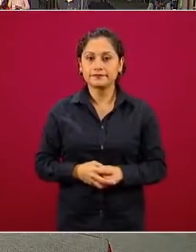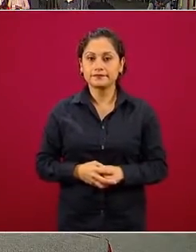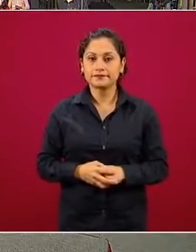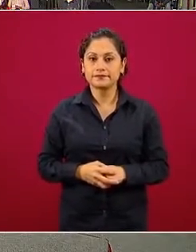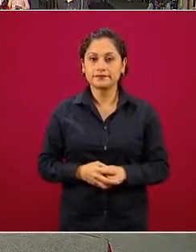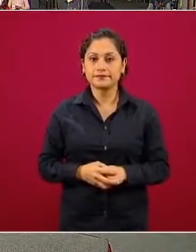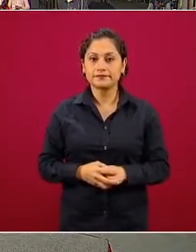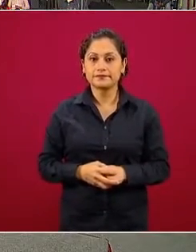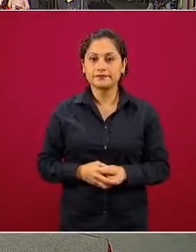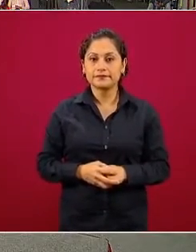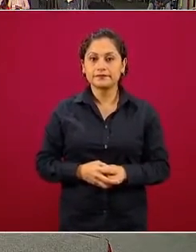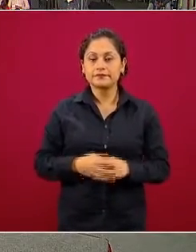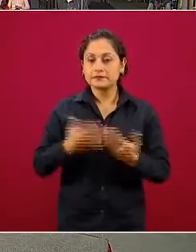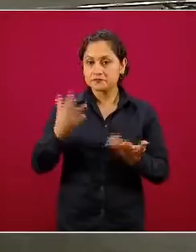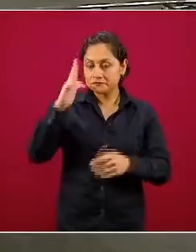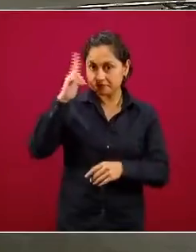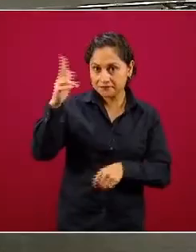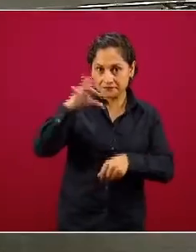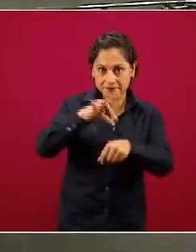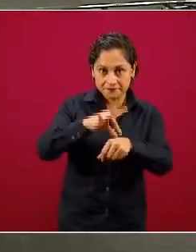¿Qué tal, doctor? Doctora,